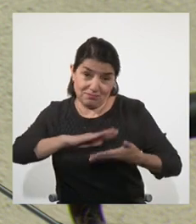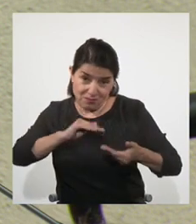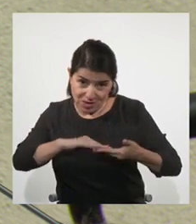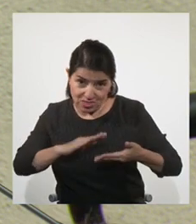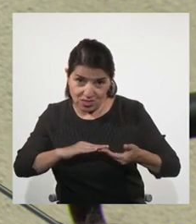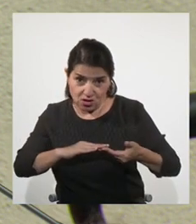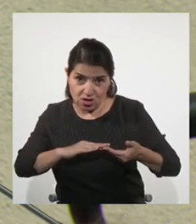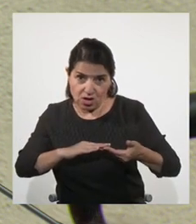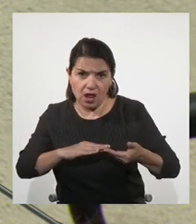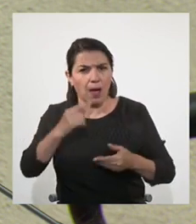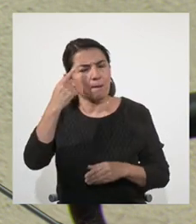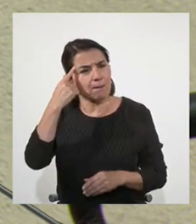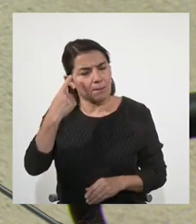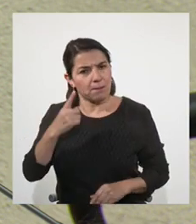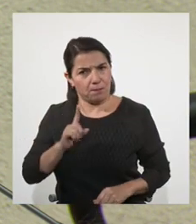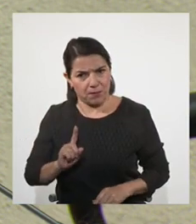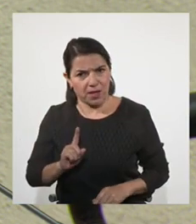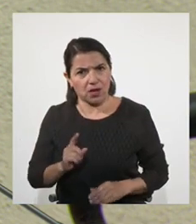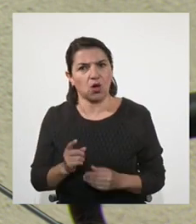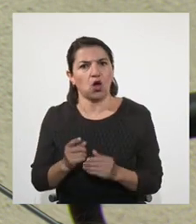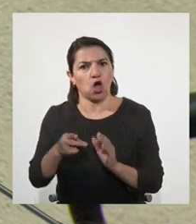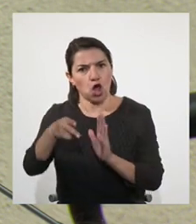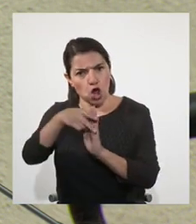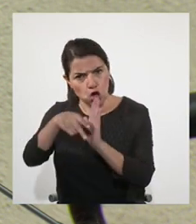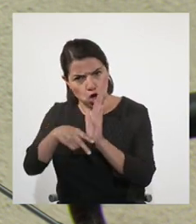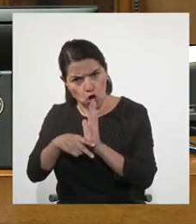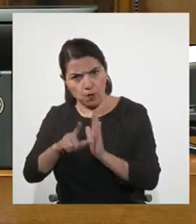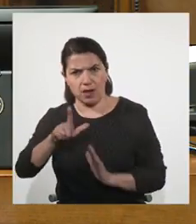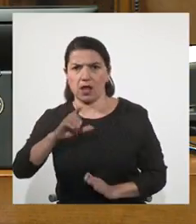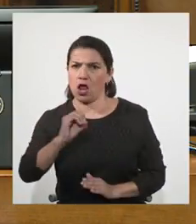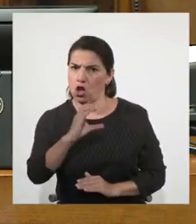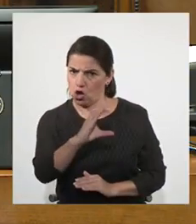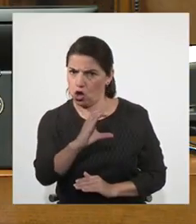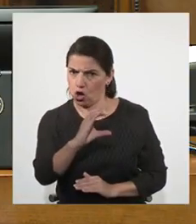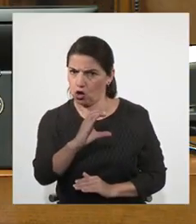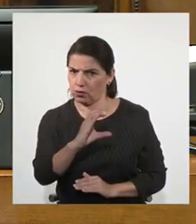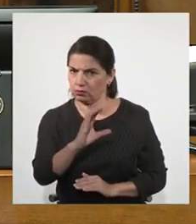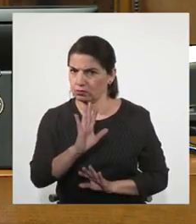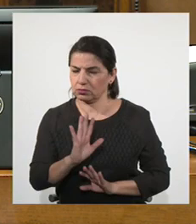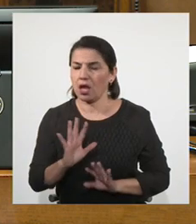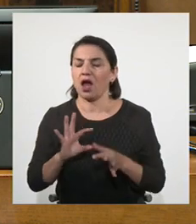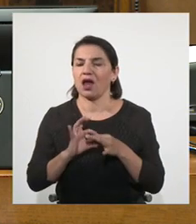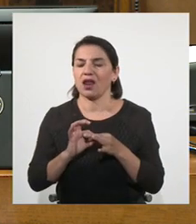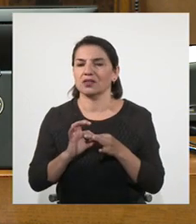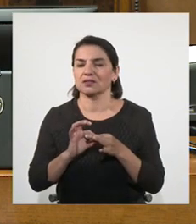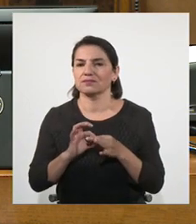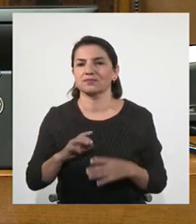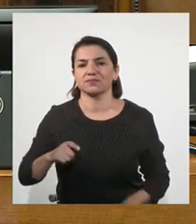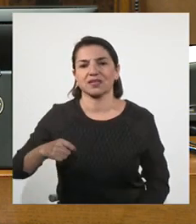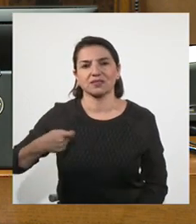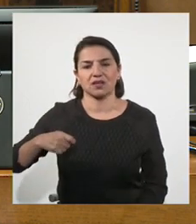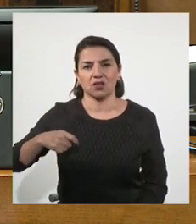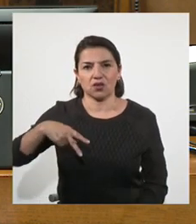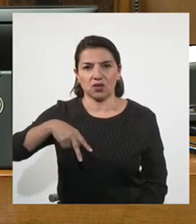que es una norma orgánico-constitucional. Muchas gracias. Senador Navarro.